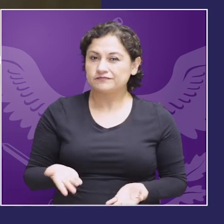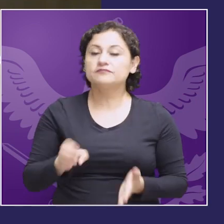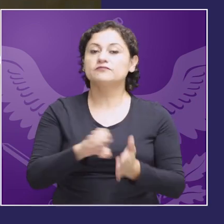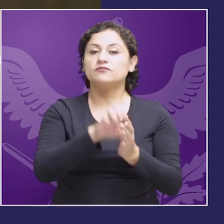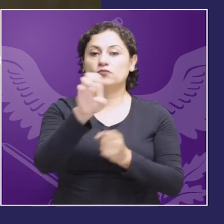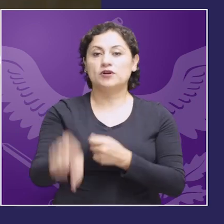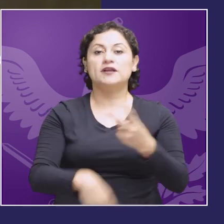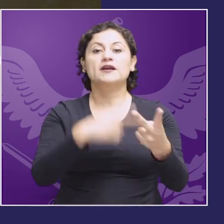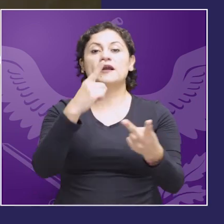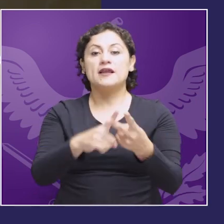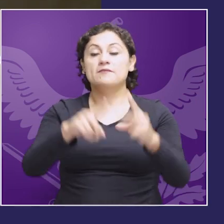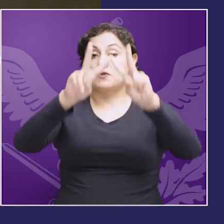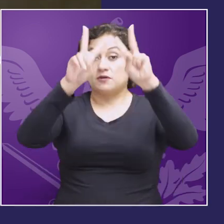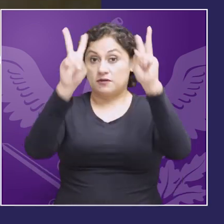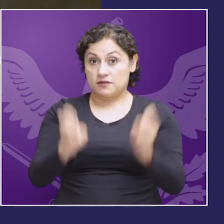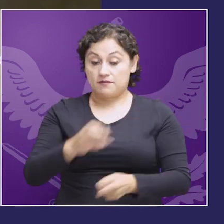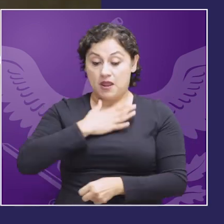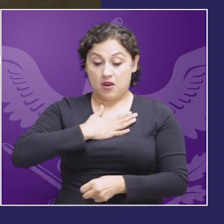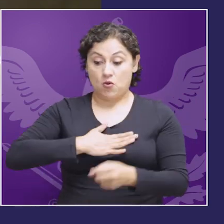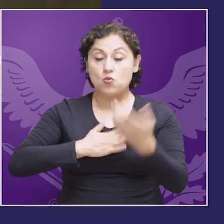Los feminicidios se mantienen, persisten.